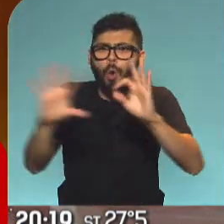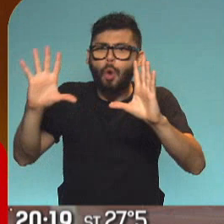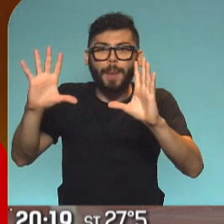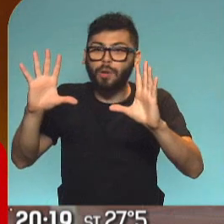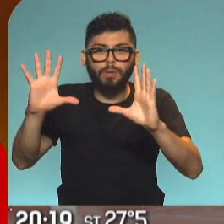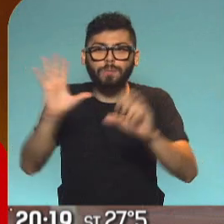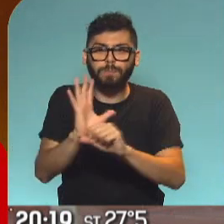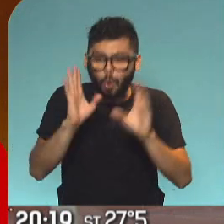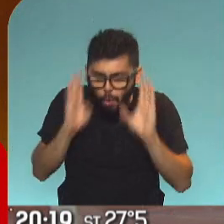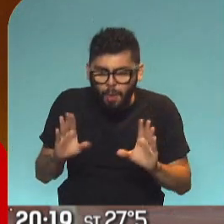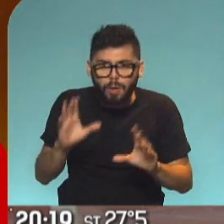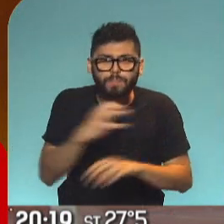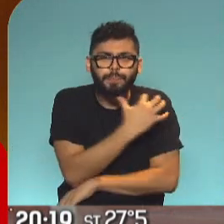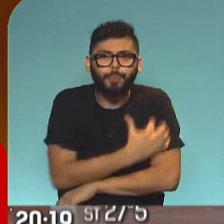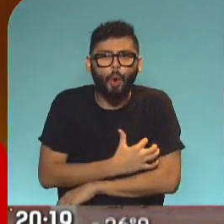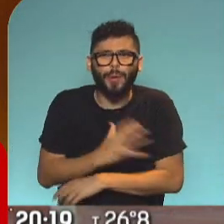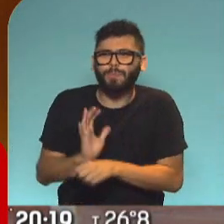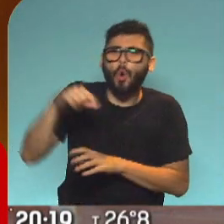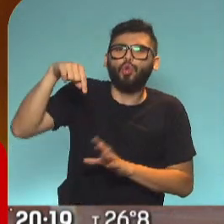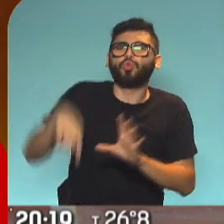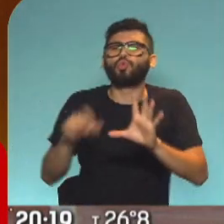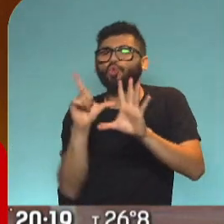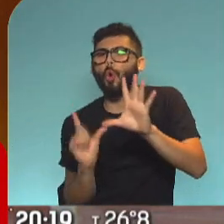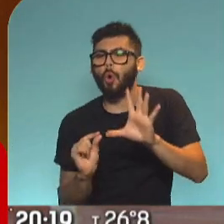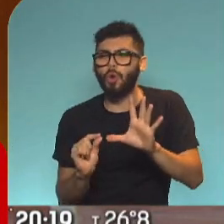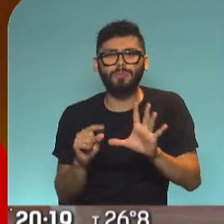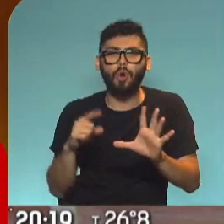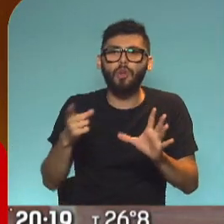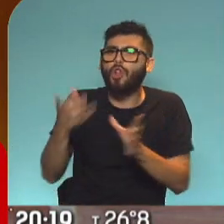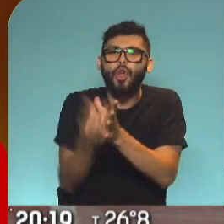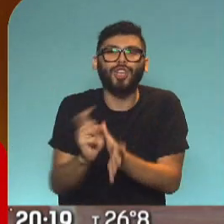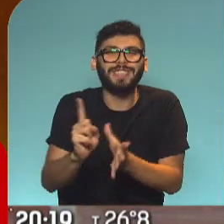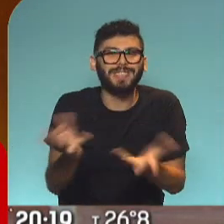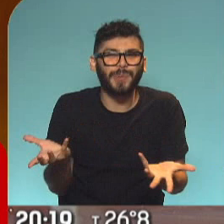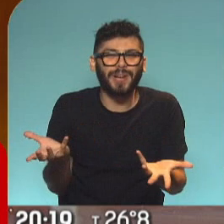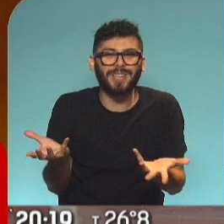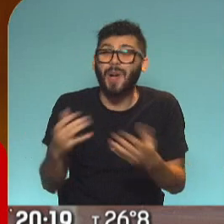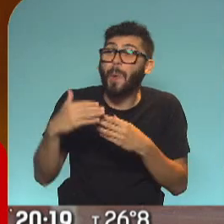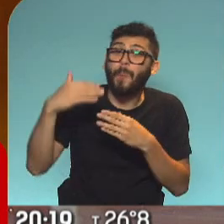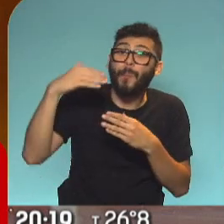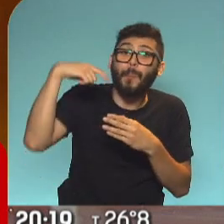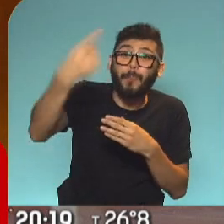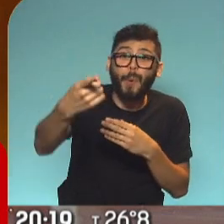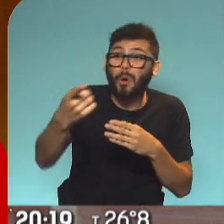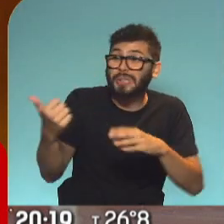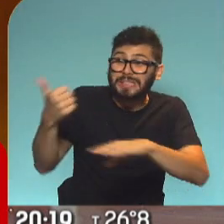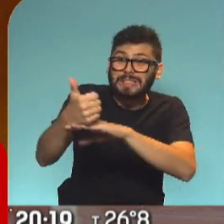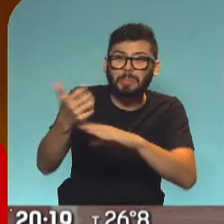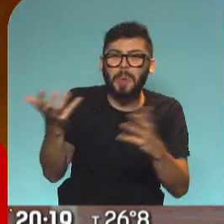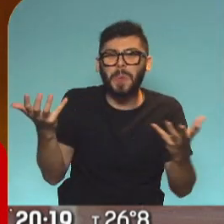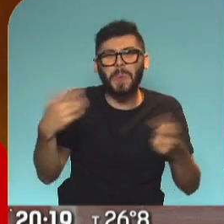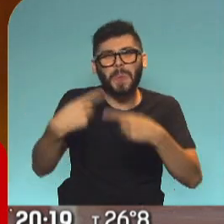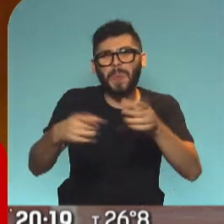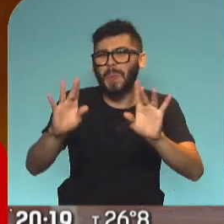pobres, nunca se equivocó, o sea, siempre mira desde ese lugar. Entonces, cuando venga el próximo, no sé cómo va a continuar. Y